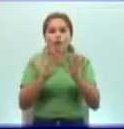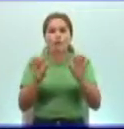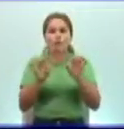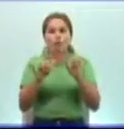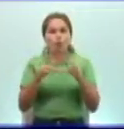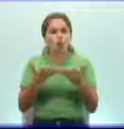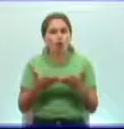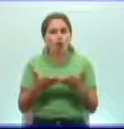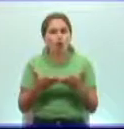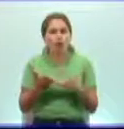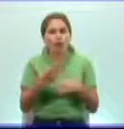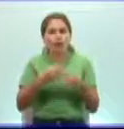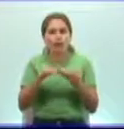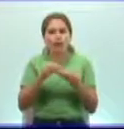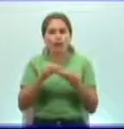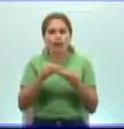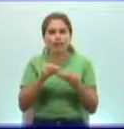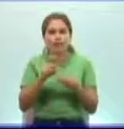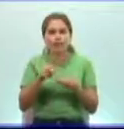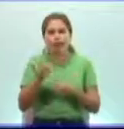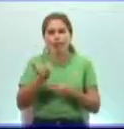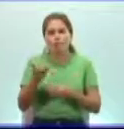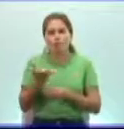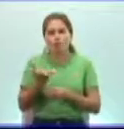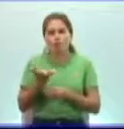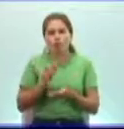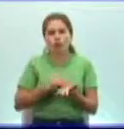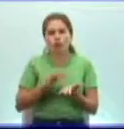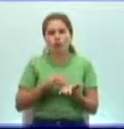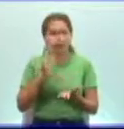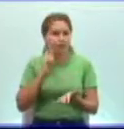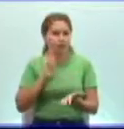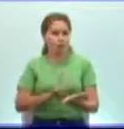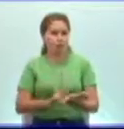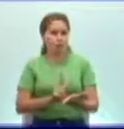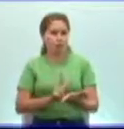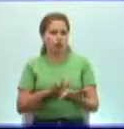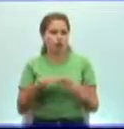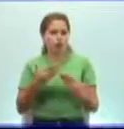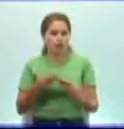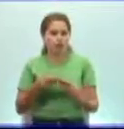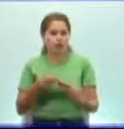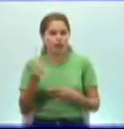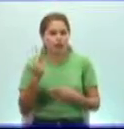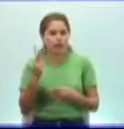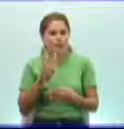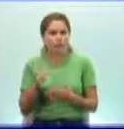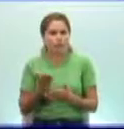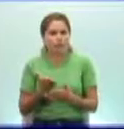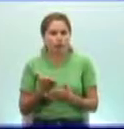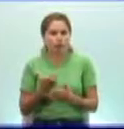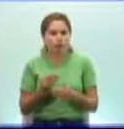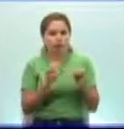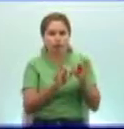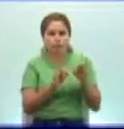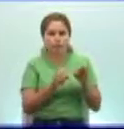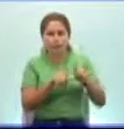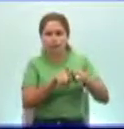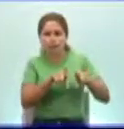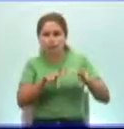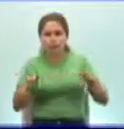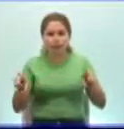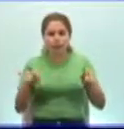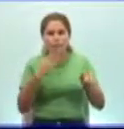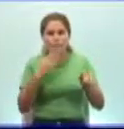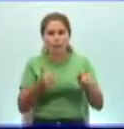delta T despejada de la velocidad, donde tenemos en cuenta si la velocidad es constante de estas partículas a través de esta sección transversal,